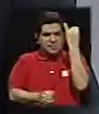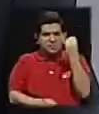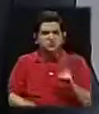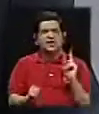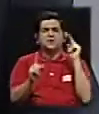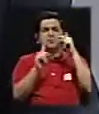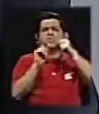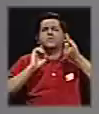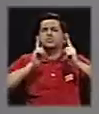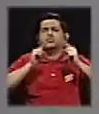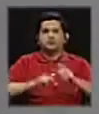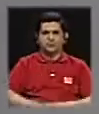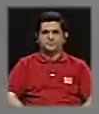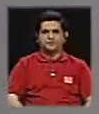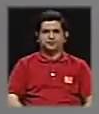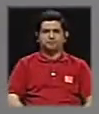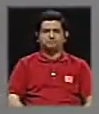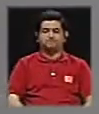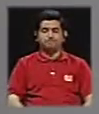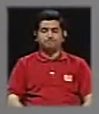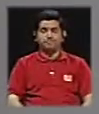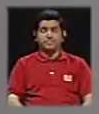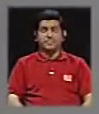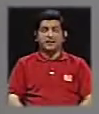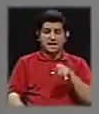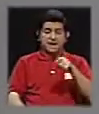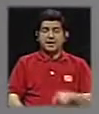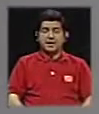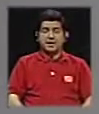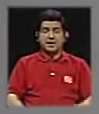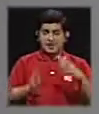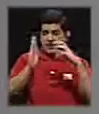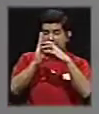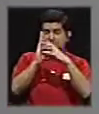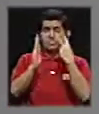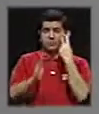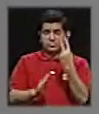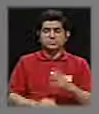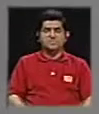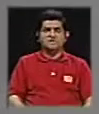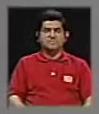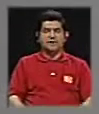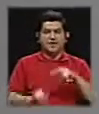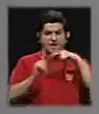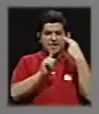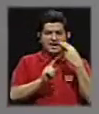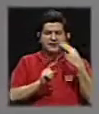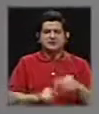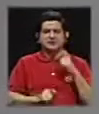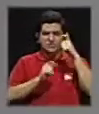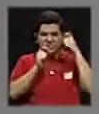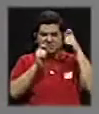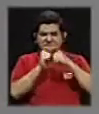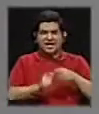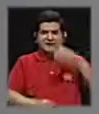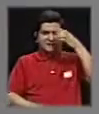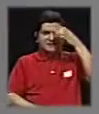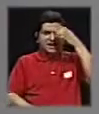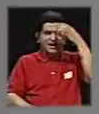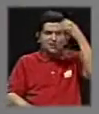fines? Bueno, se puede ver en el artículo la visión particular de que la cultura